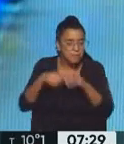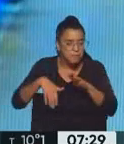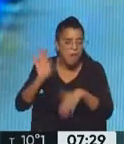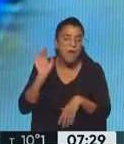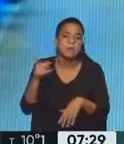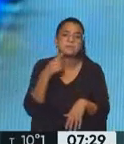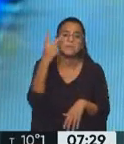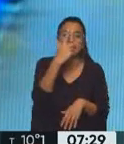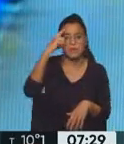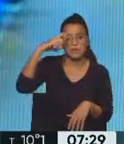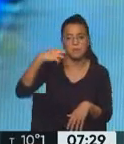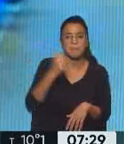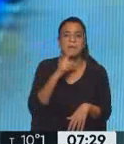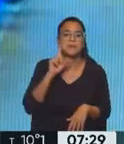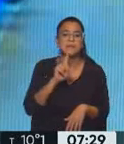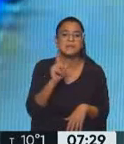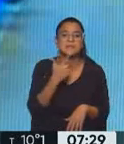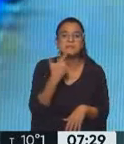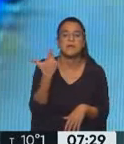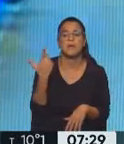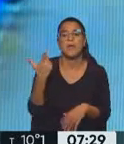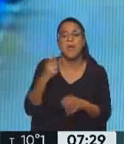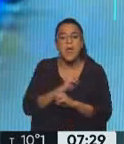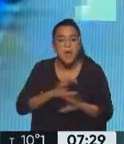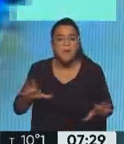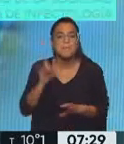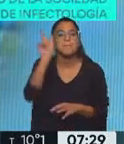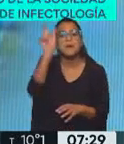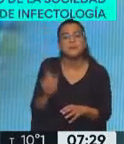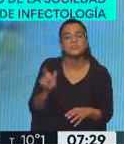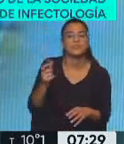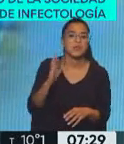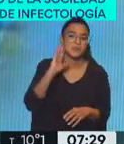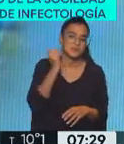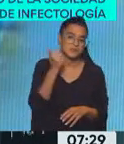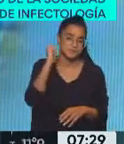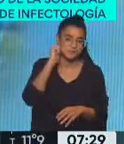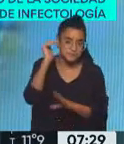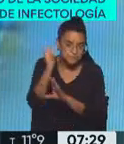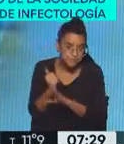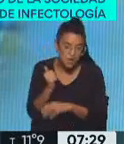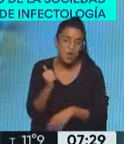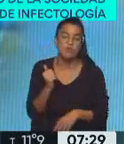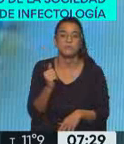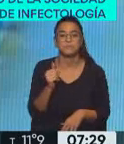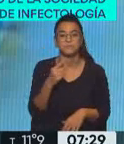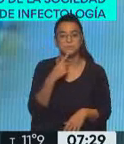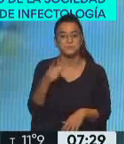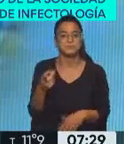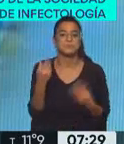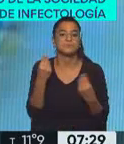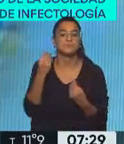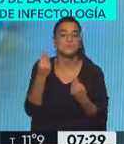aislados de hepatitis aguda grave en personas menores de 16 años cuya etiología